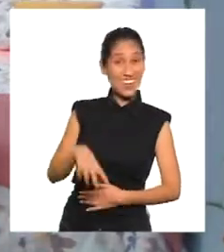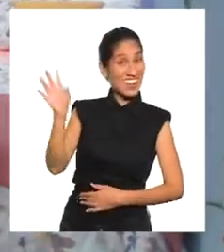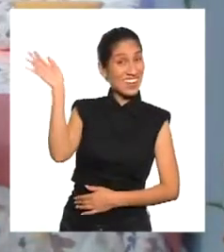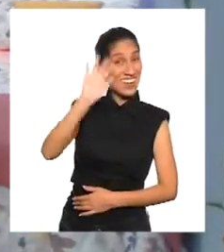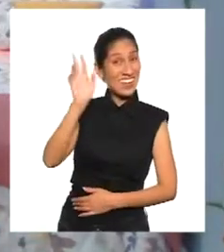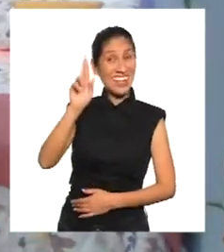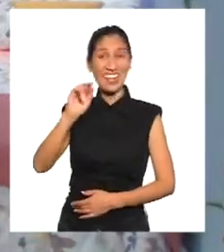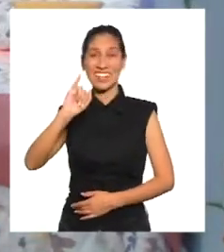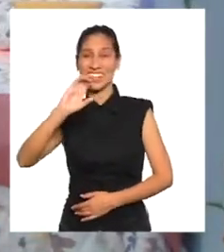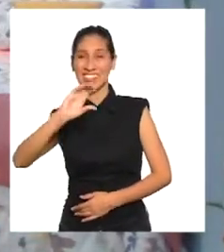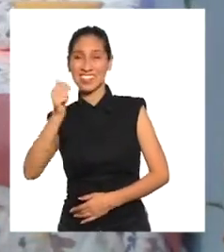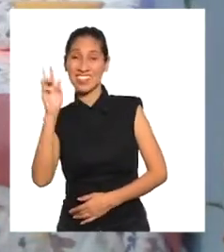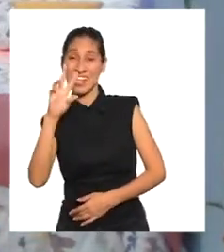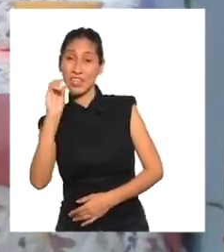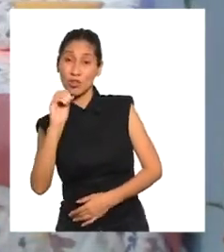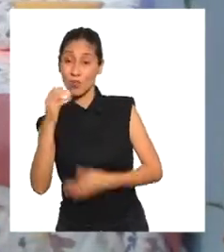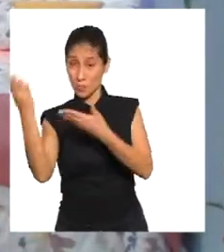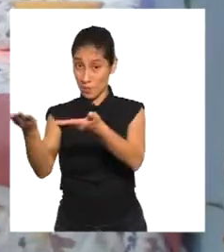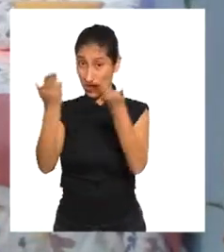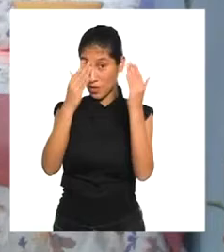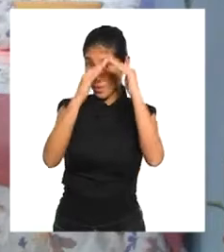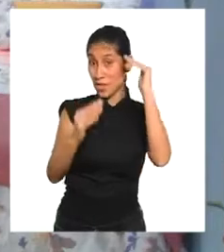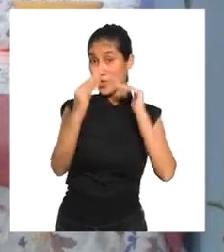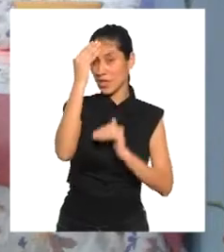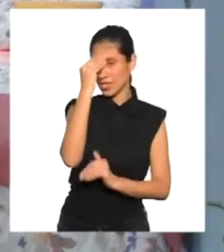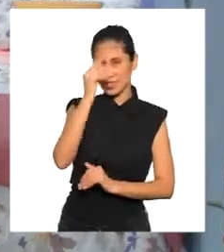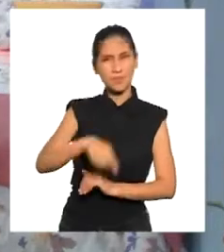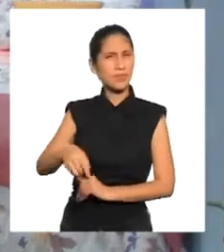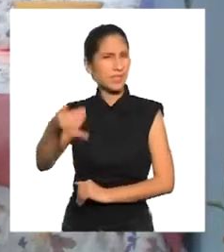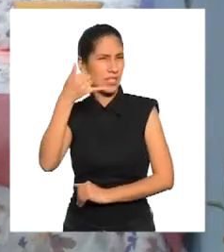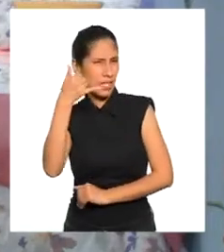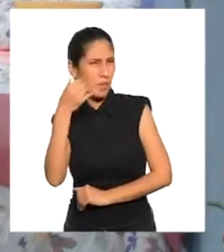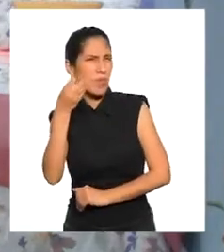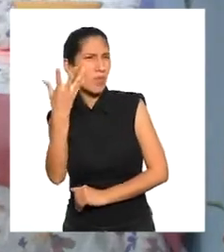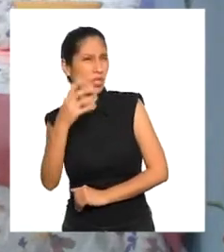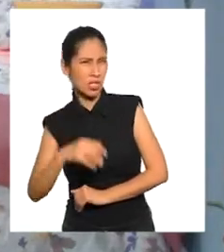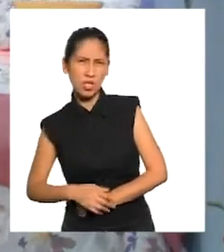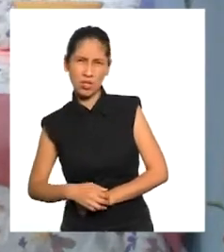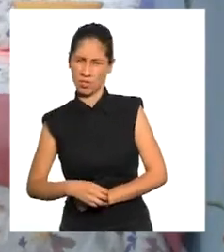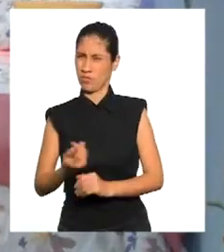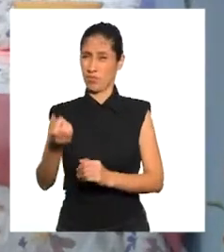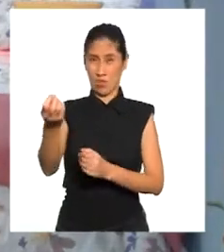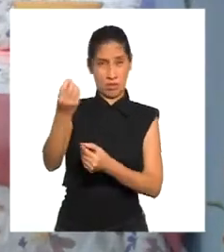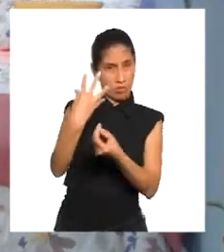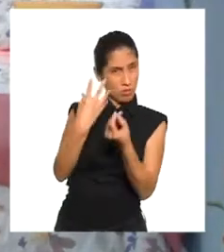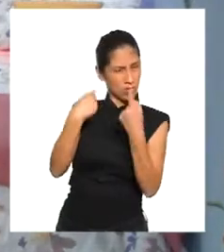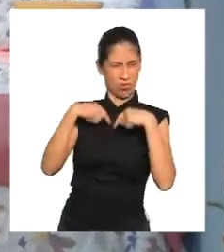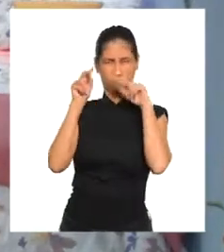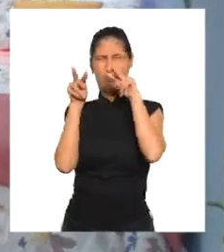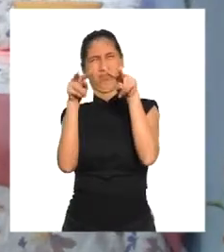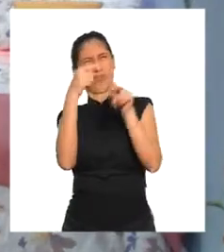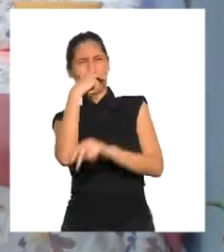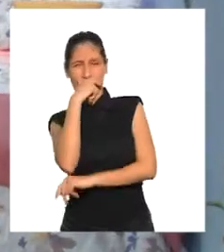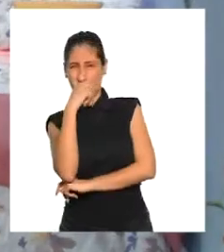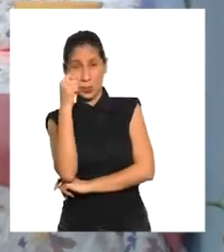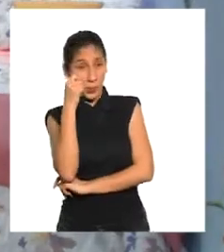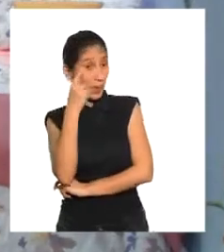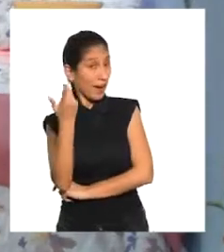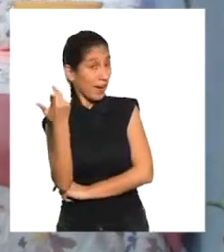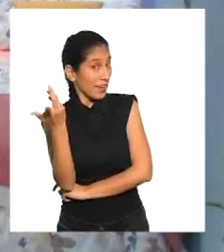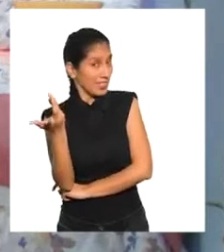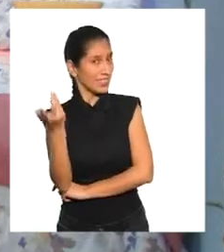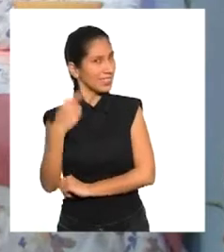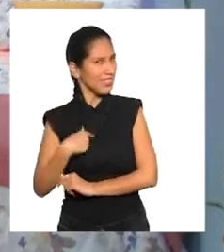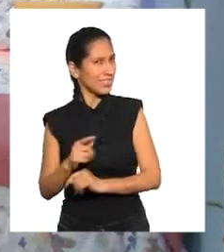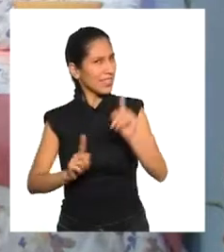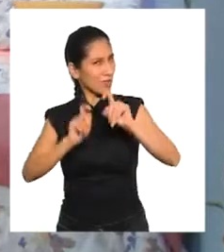Hola, Ricardo. Bienvenido a Aprendo en Casa. Te llamé porque acabo de enterarme de algo que me ha dejado muy sorprendida, así